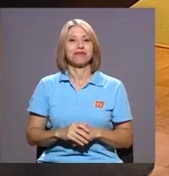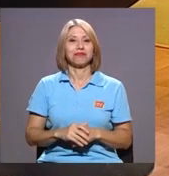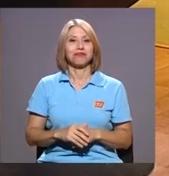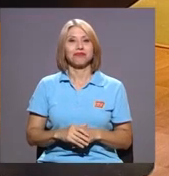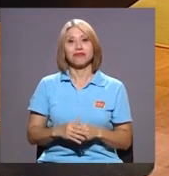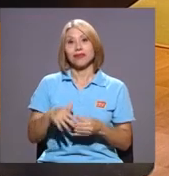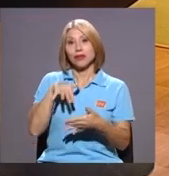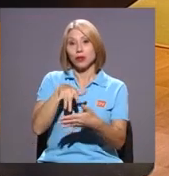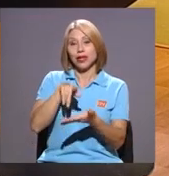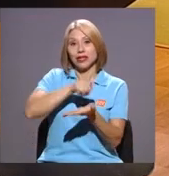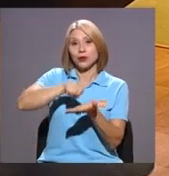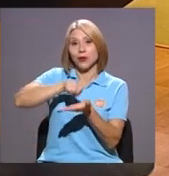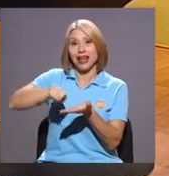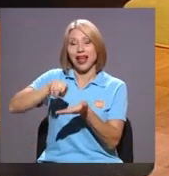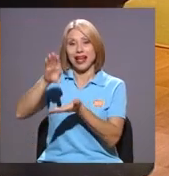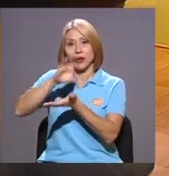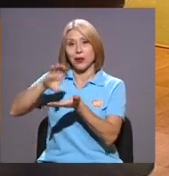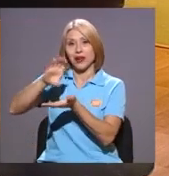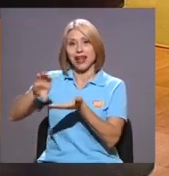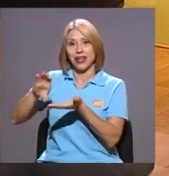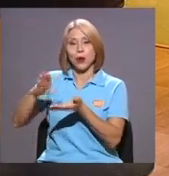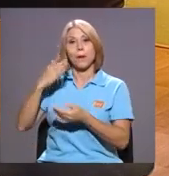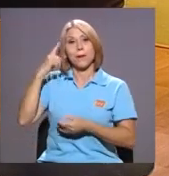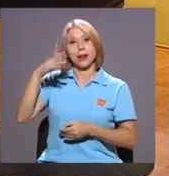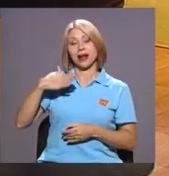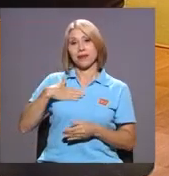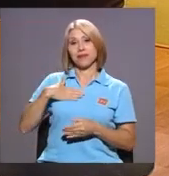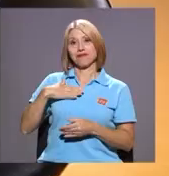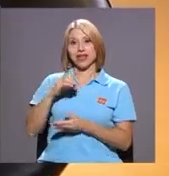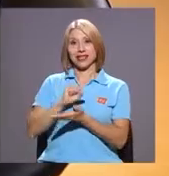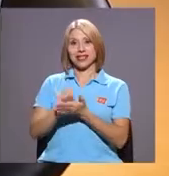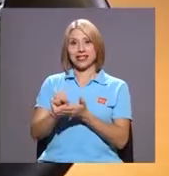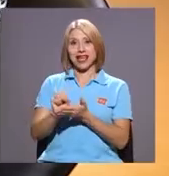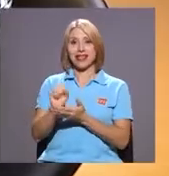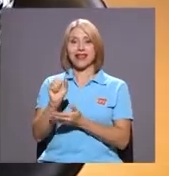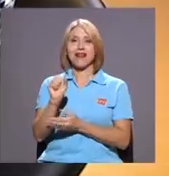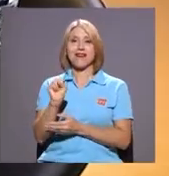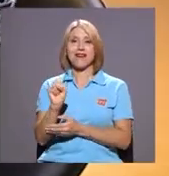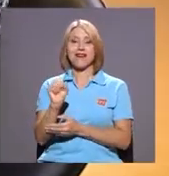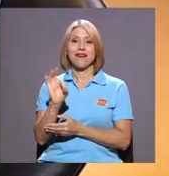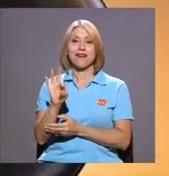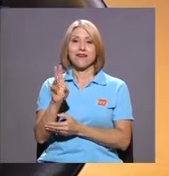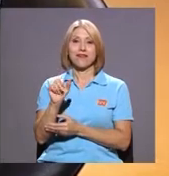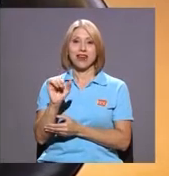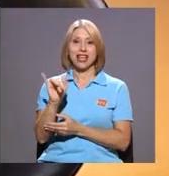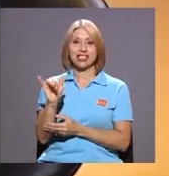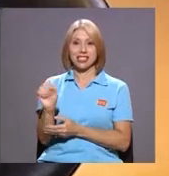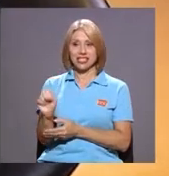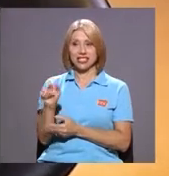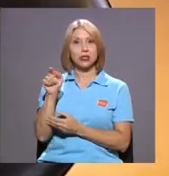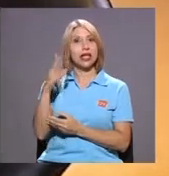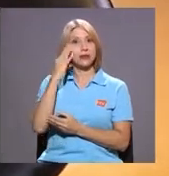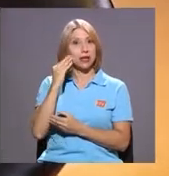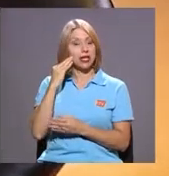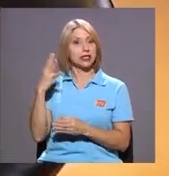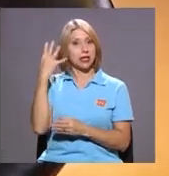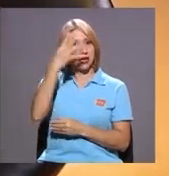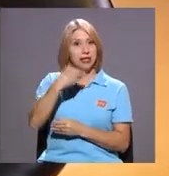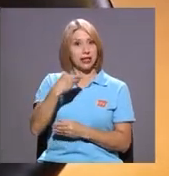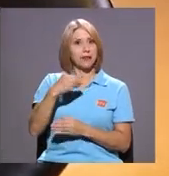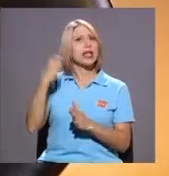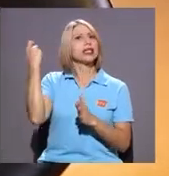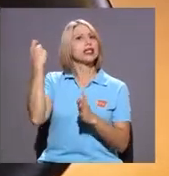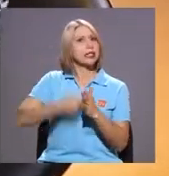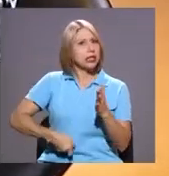la escuela y en el colegio, bueno, para mí el San Francisco es una experiencia lindísima, muy estricto, pero